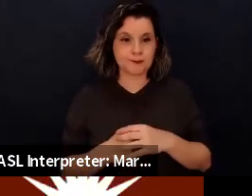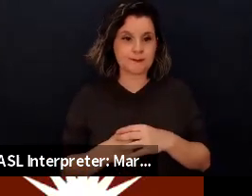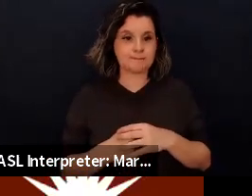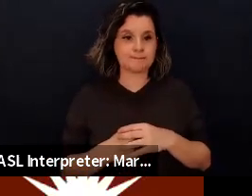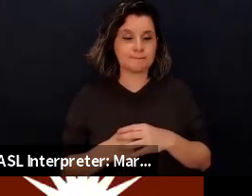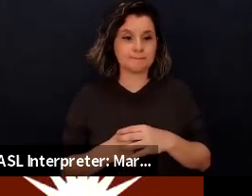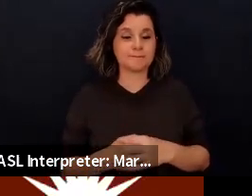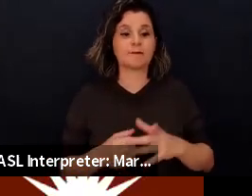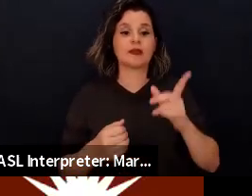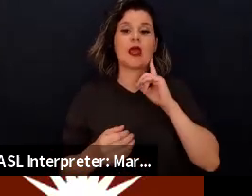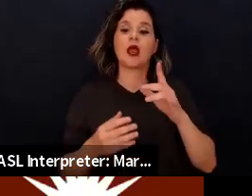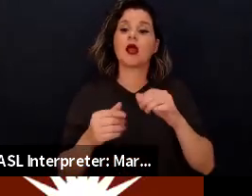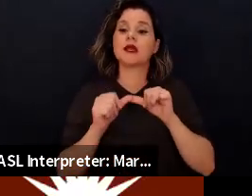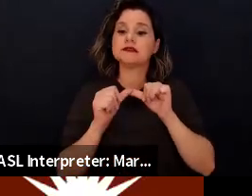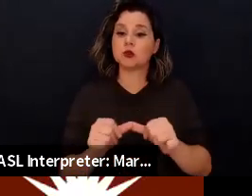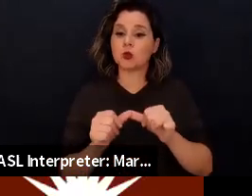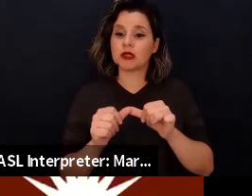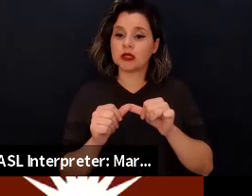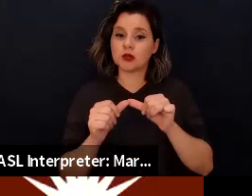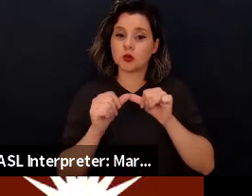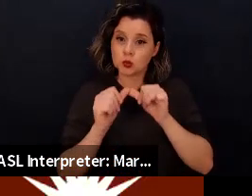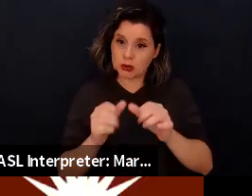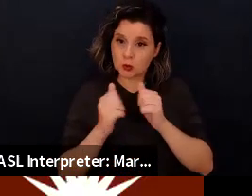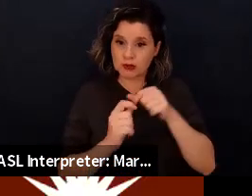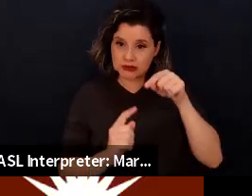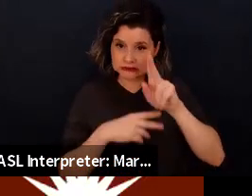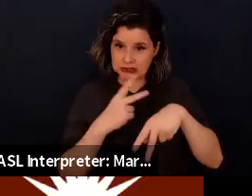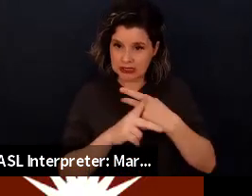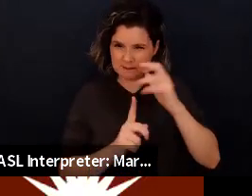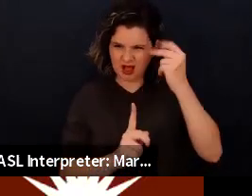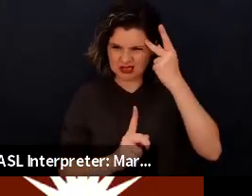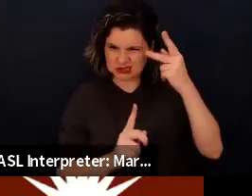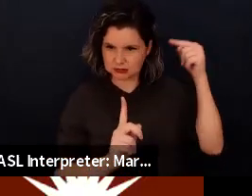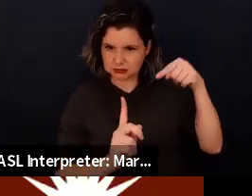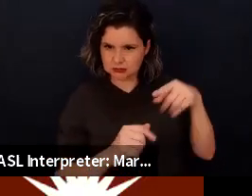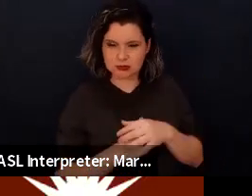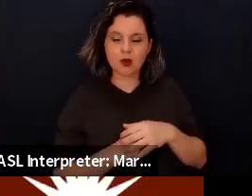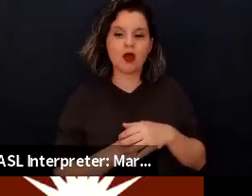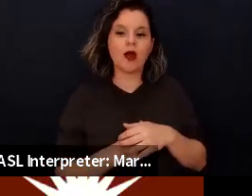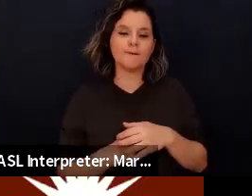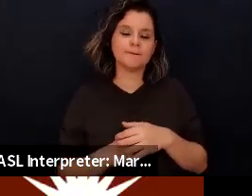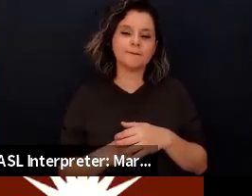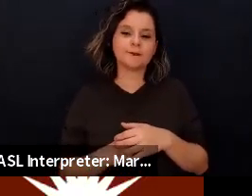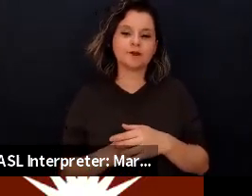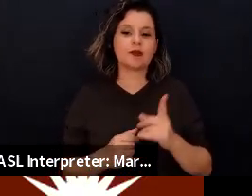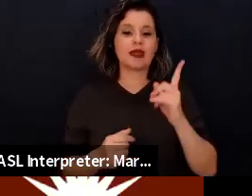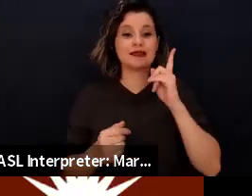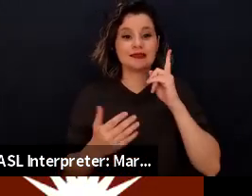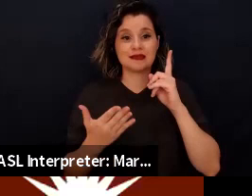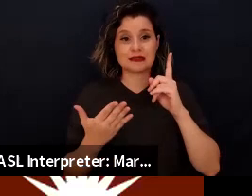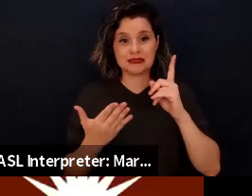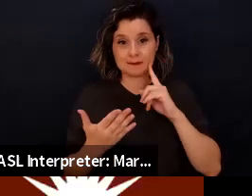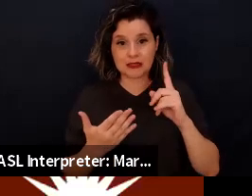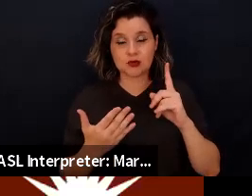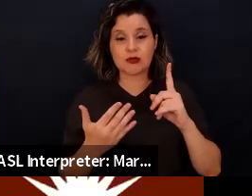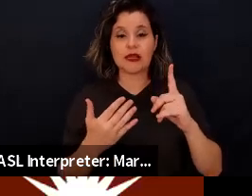Y continuando con este tipo de políticas que siguen repercutiendo en el